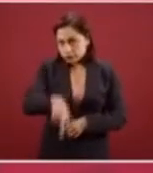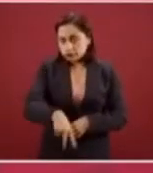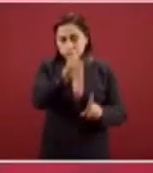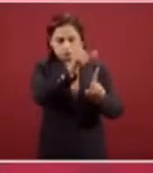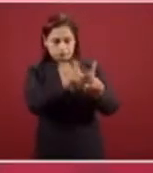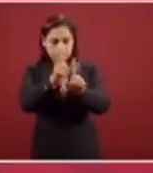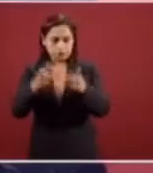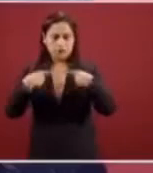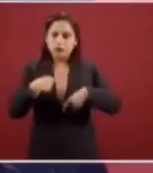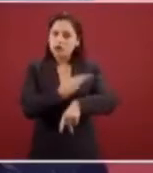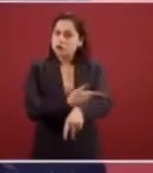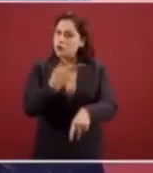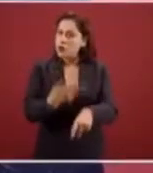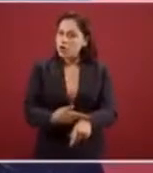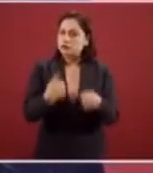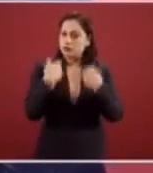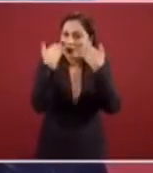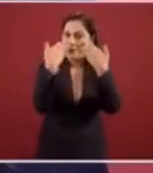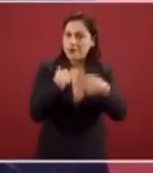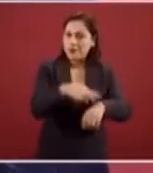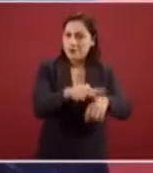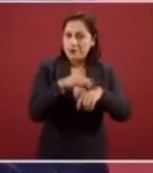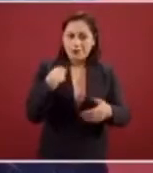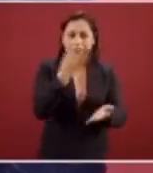honesta, eso fue lo que pude constatar.